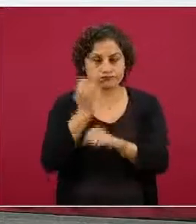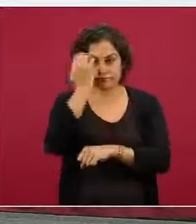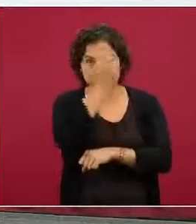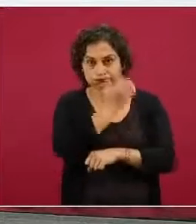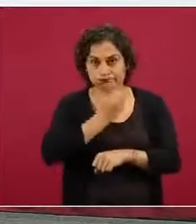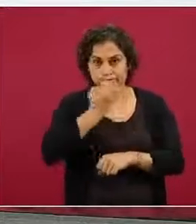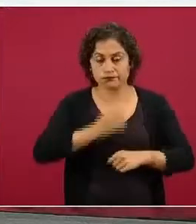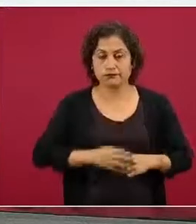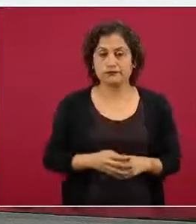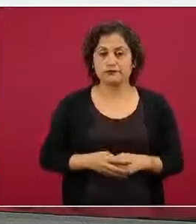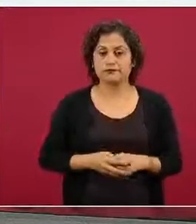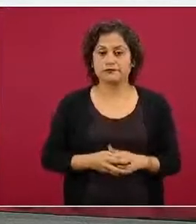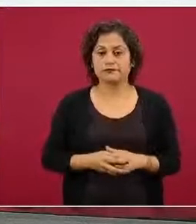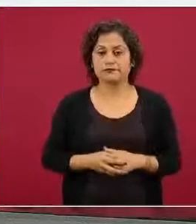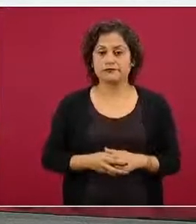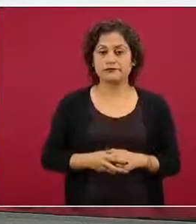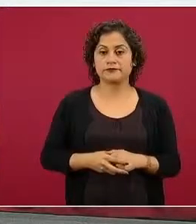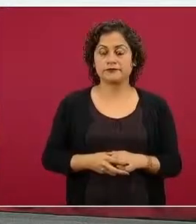una muestra.